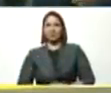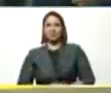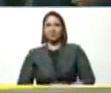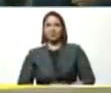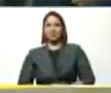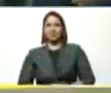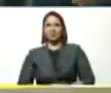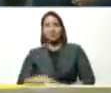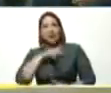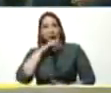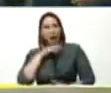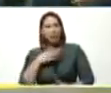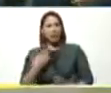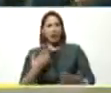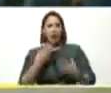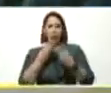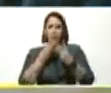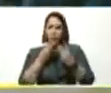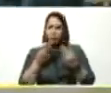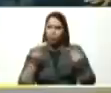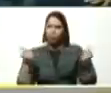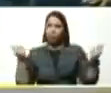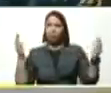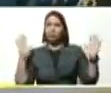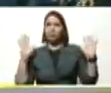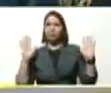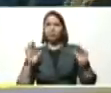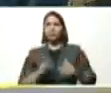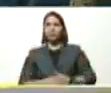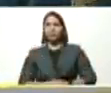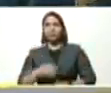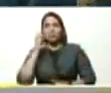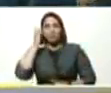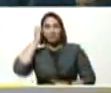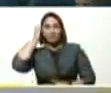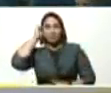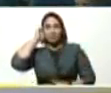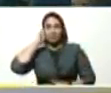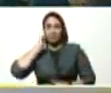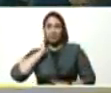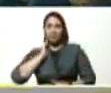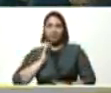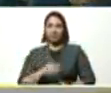porque habla con una fluidez, Alfred Nazaret. De verdad.